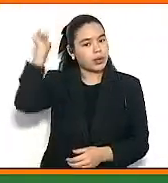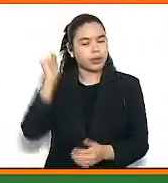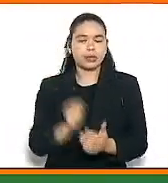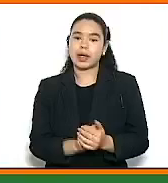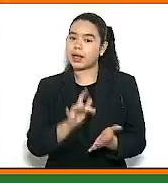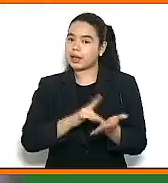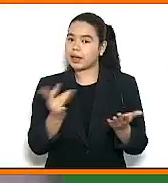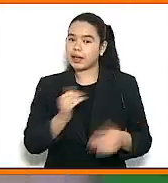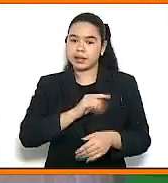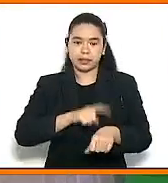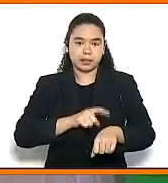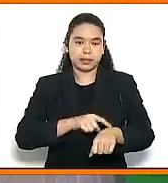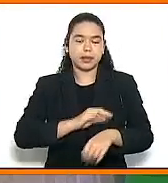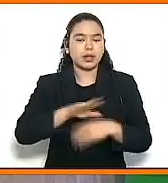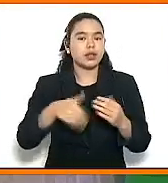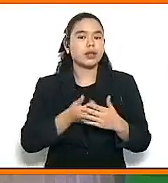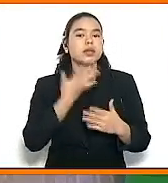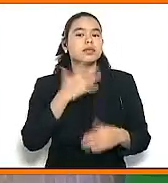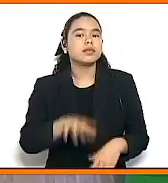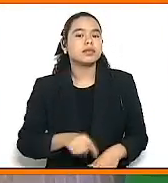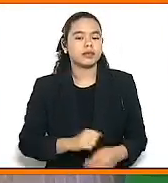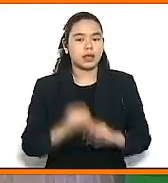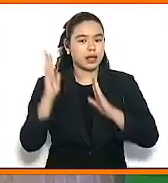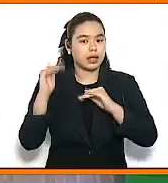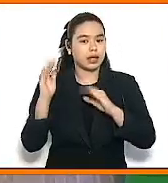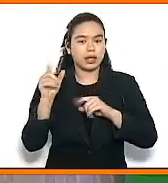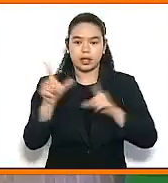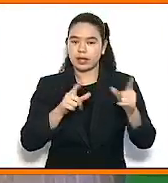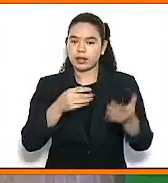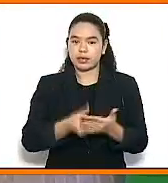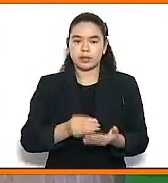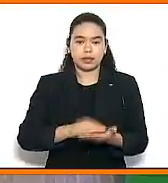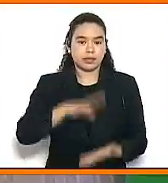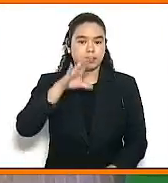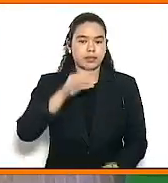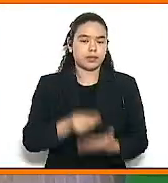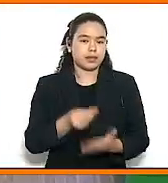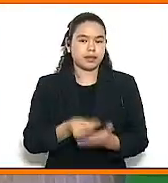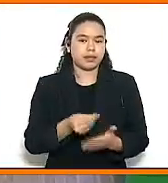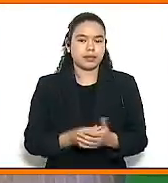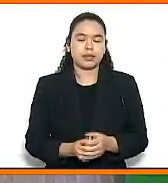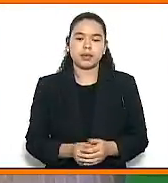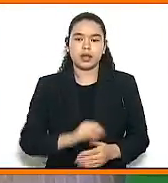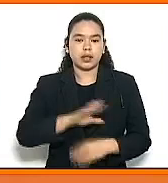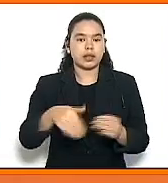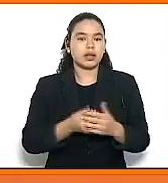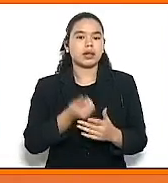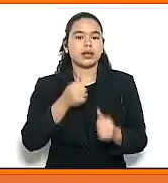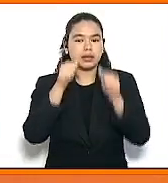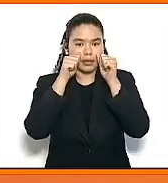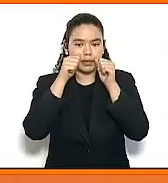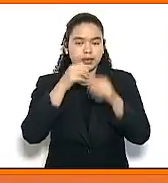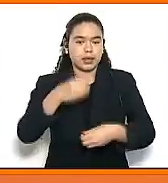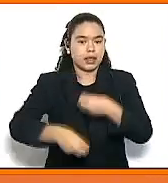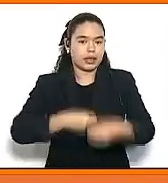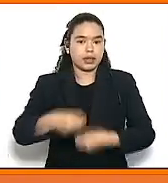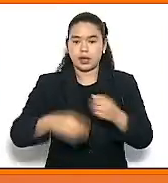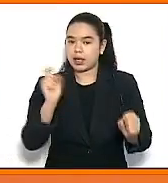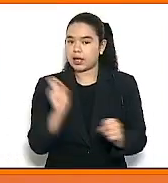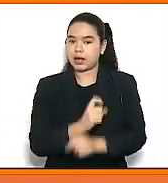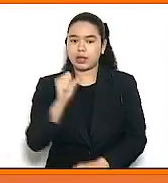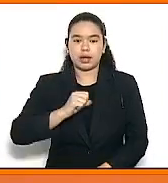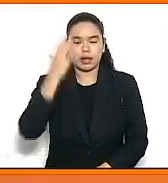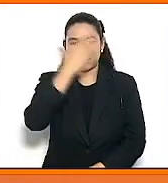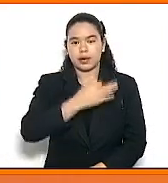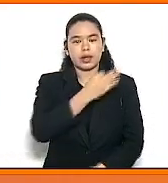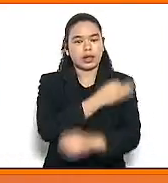Gracias, Cecilia. Te deseo muchísima suerte y espero que estés listo para que multipliques tu juego. Atentos, porque la esfera ganadora en esta hermosa